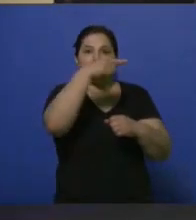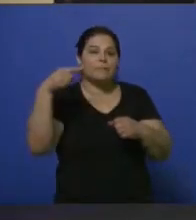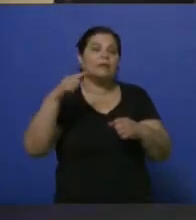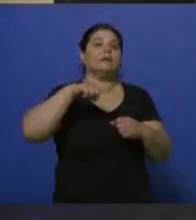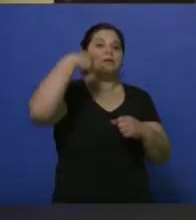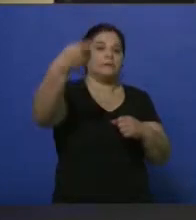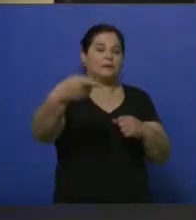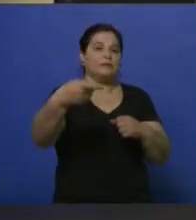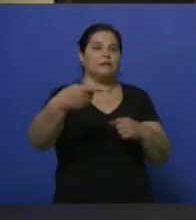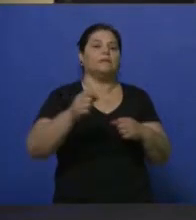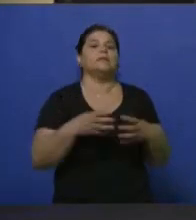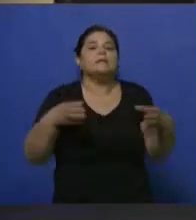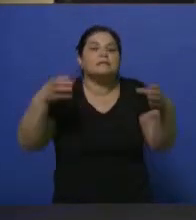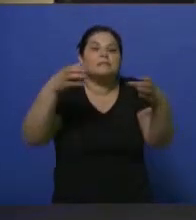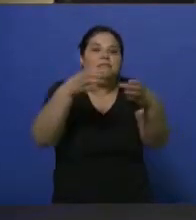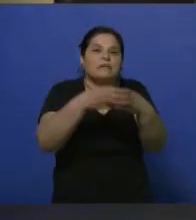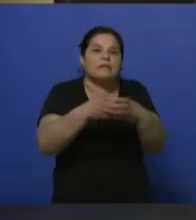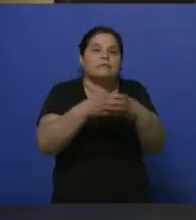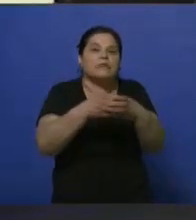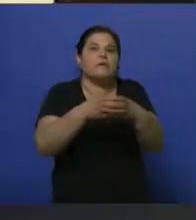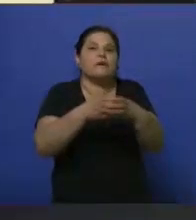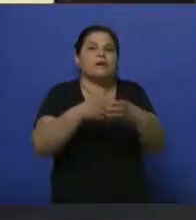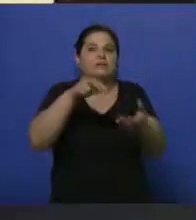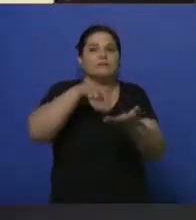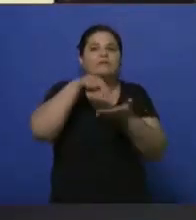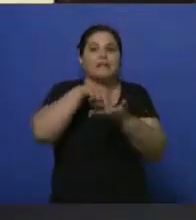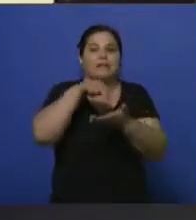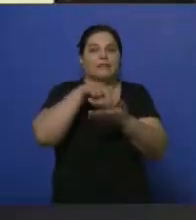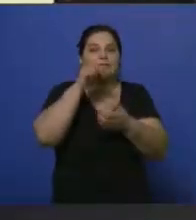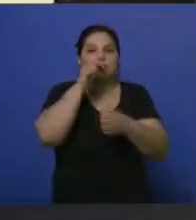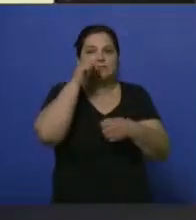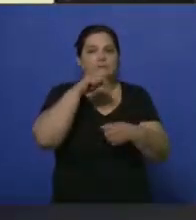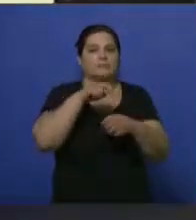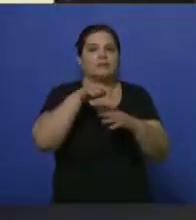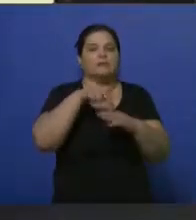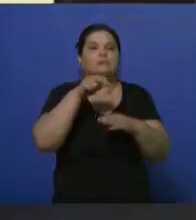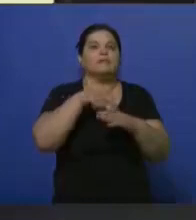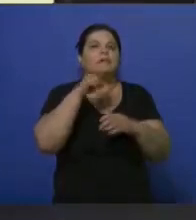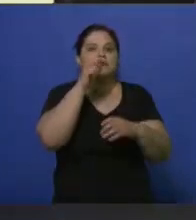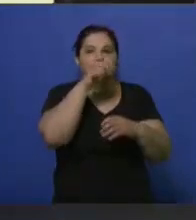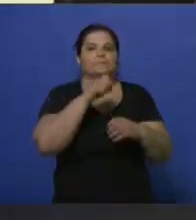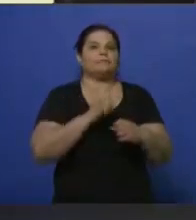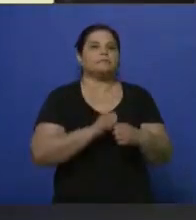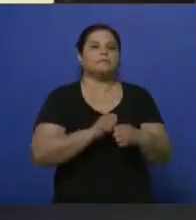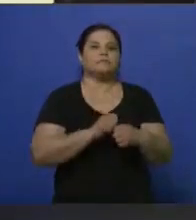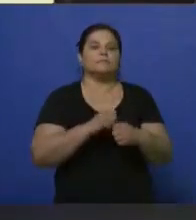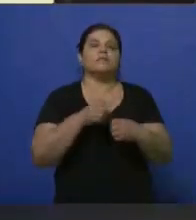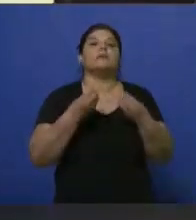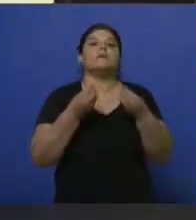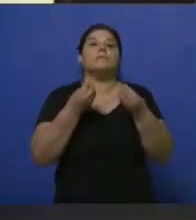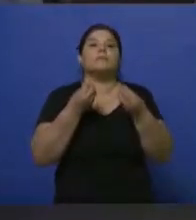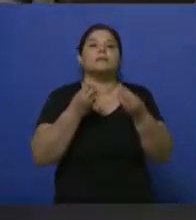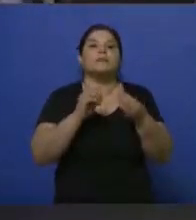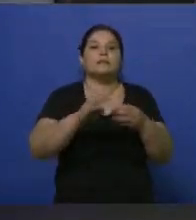con productores de poroto negro. El poroto negro en Salta va a parar siempre al mercado brasilero. ¿Qué es lo que me queda claro que va a pasar de aquí en adelante y